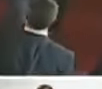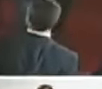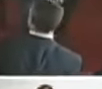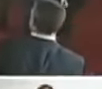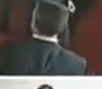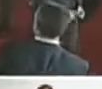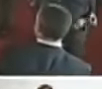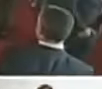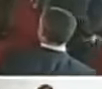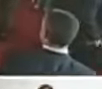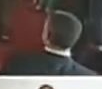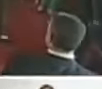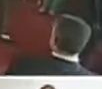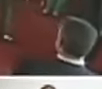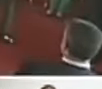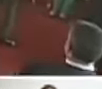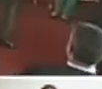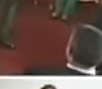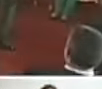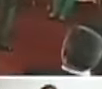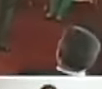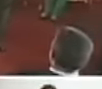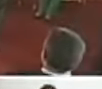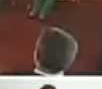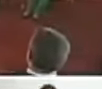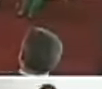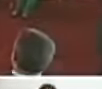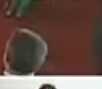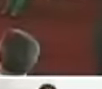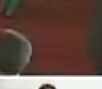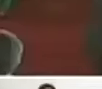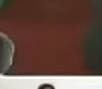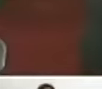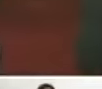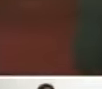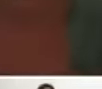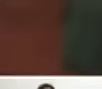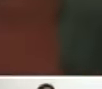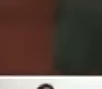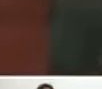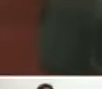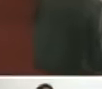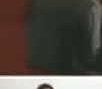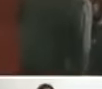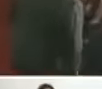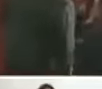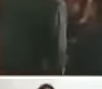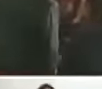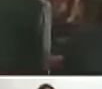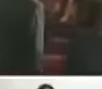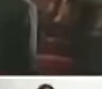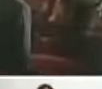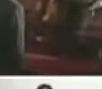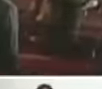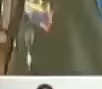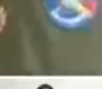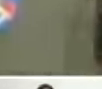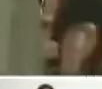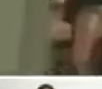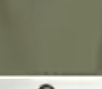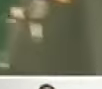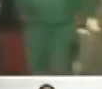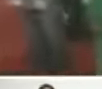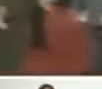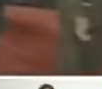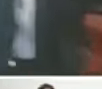Ley Orgánica para la Defensa de la Guayana Esequiba, hoy promulgada por el presidente constitucional Nicolás Maduro y